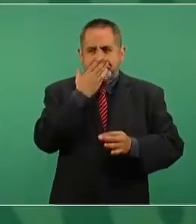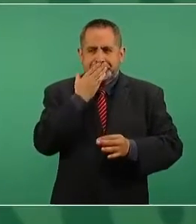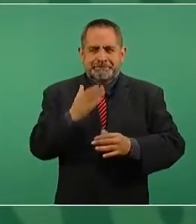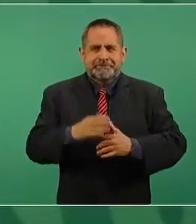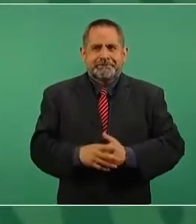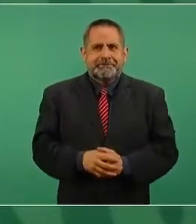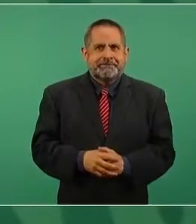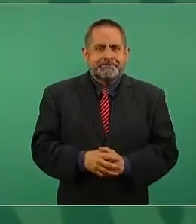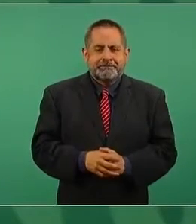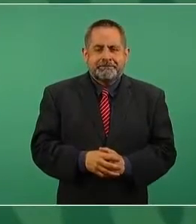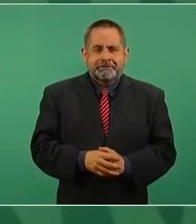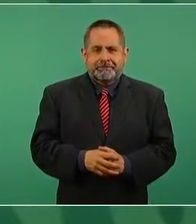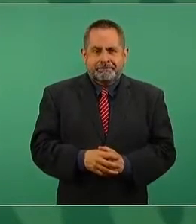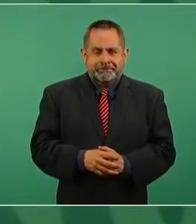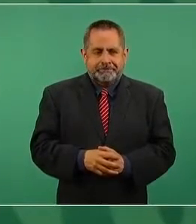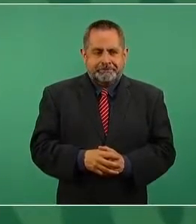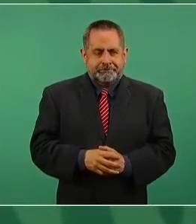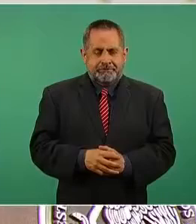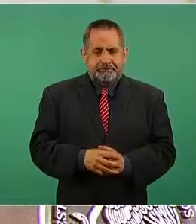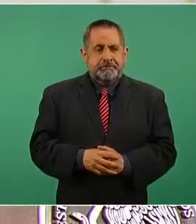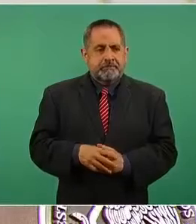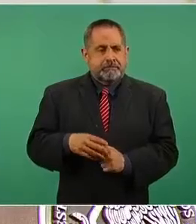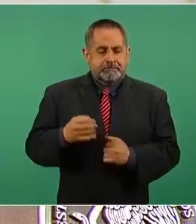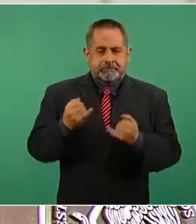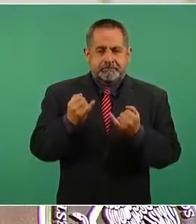Porque como sucedió en otros casos,